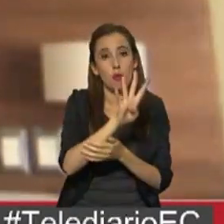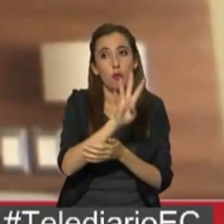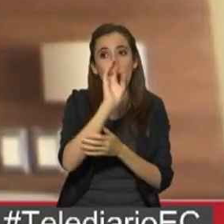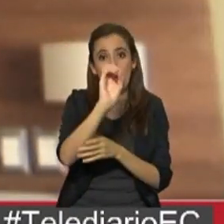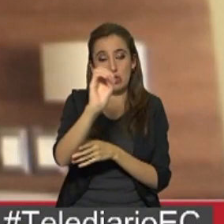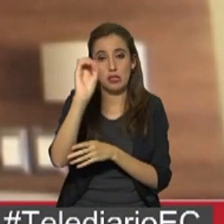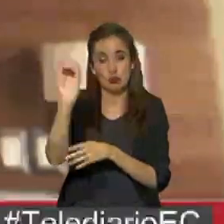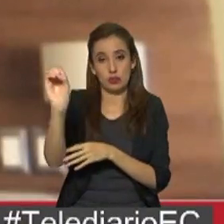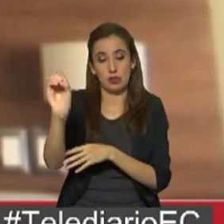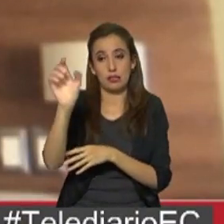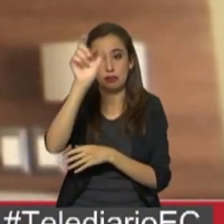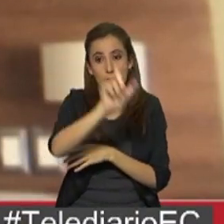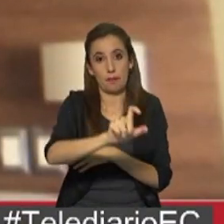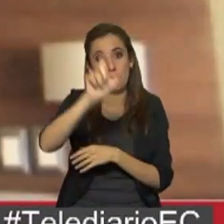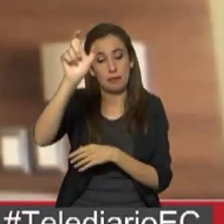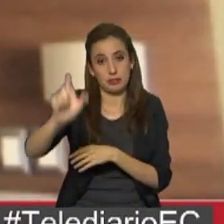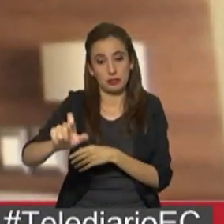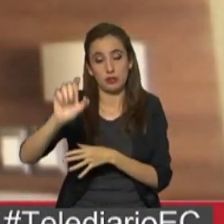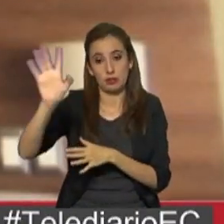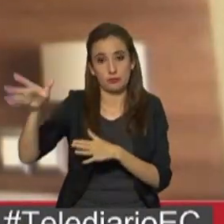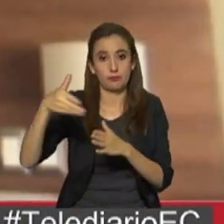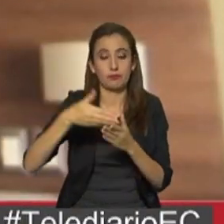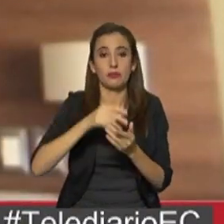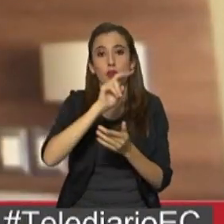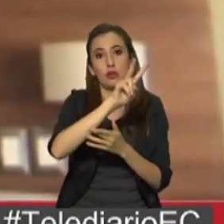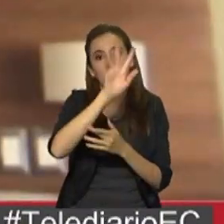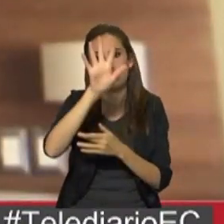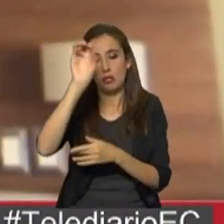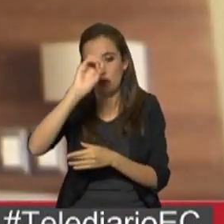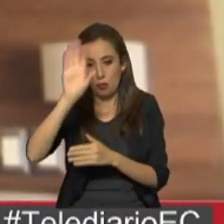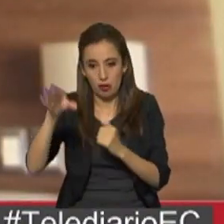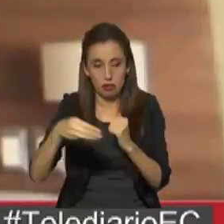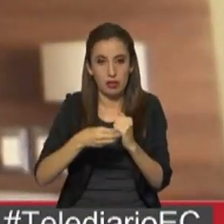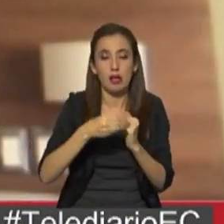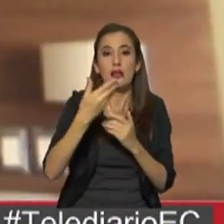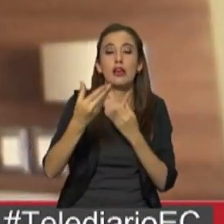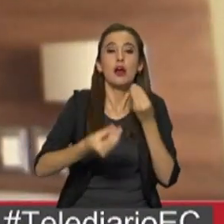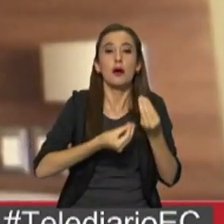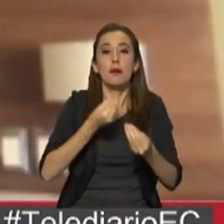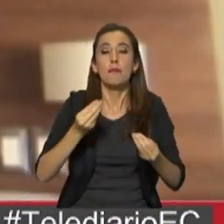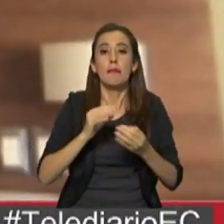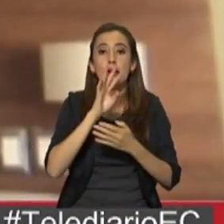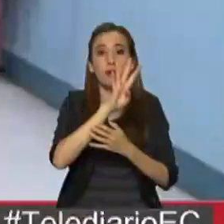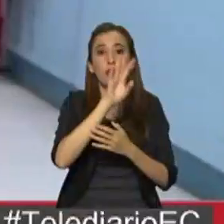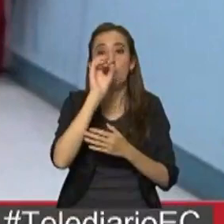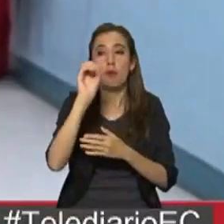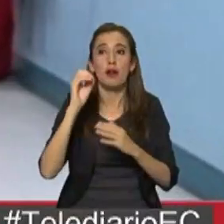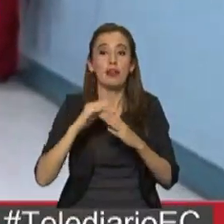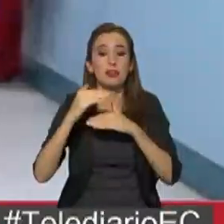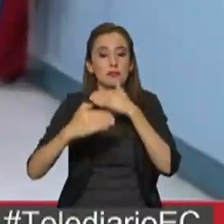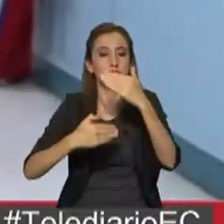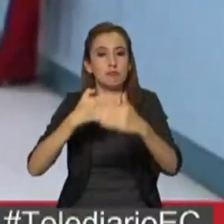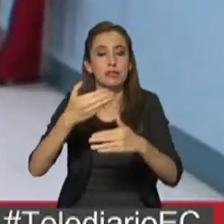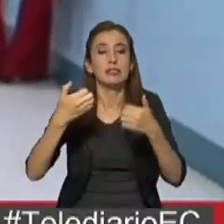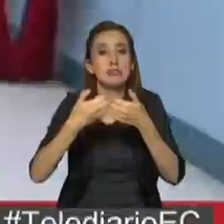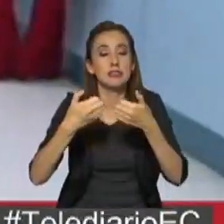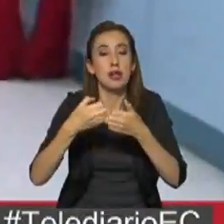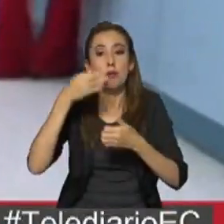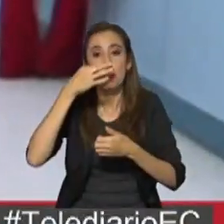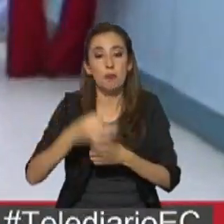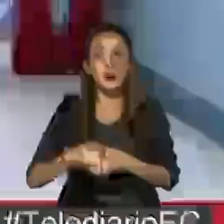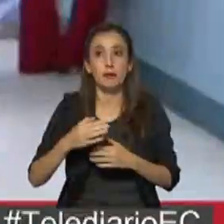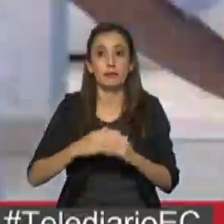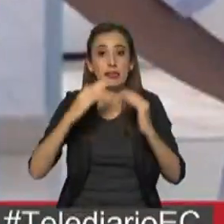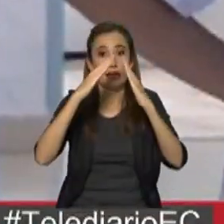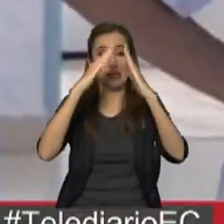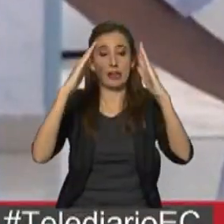los 220-250 y ahora se van a incrementar estos 40 más el ministro advirtió que las casas de